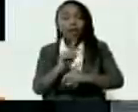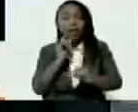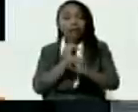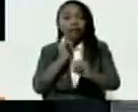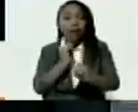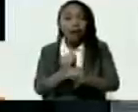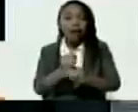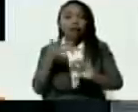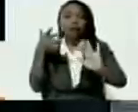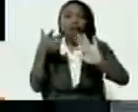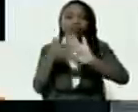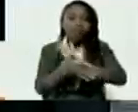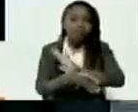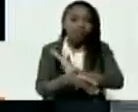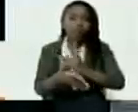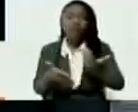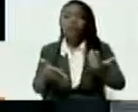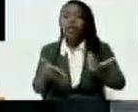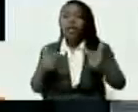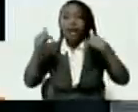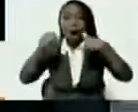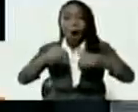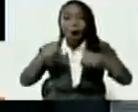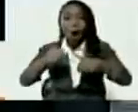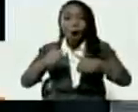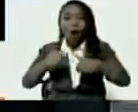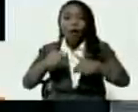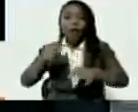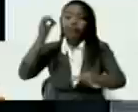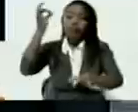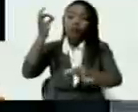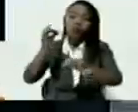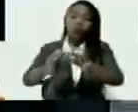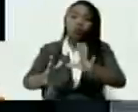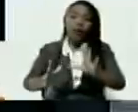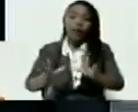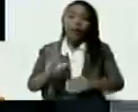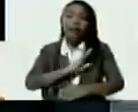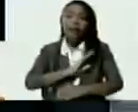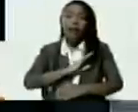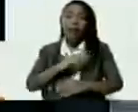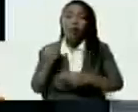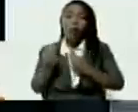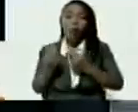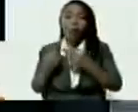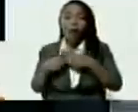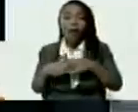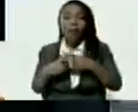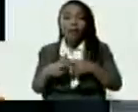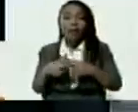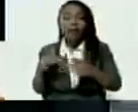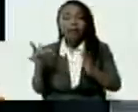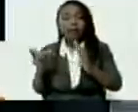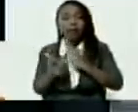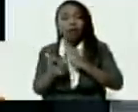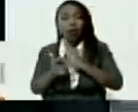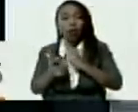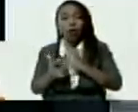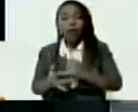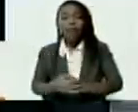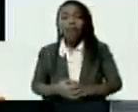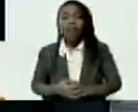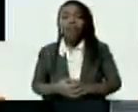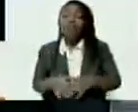de internet, por las vías que hoy afortunadamente tenemos como herramientas tecnológicas. Así